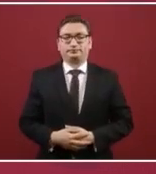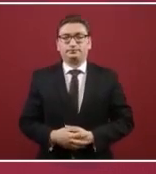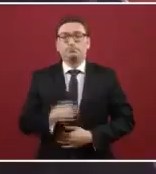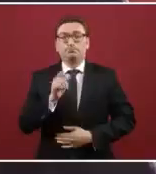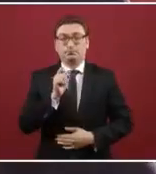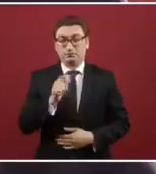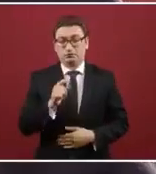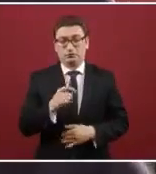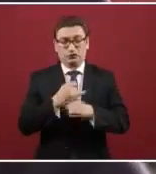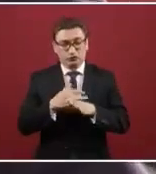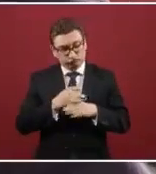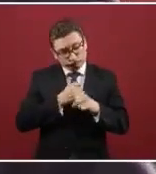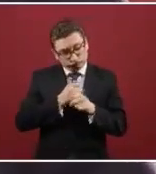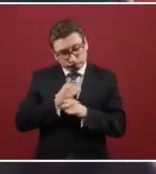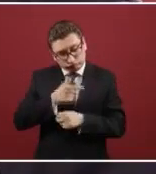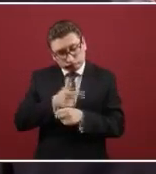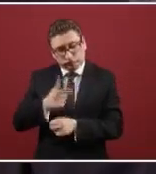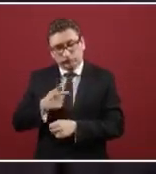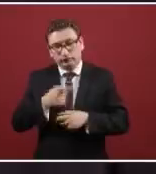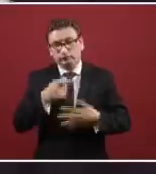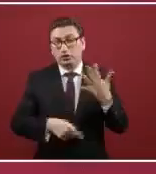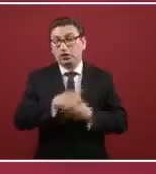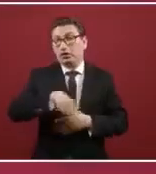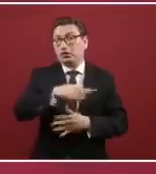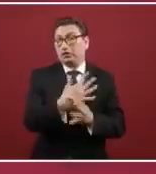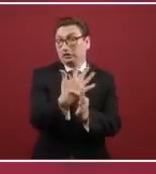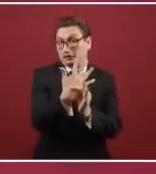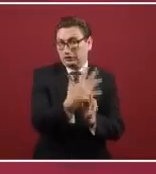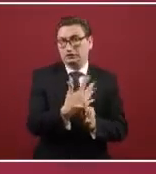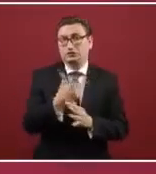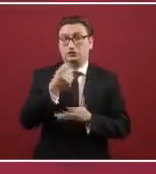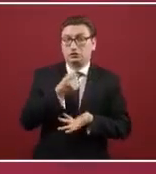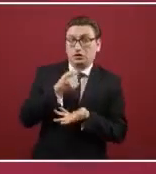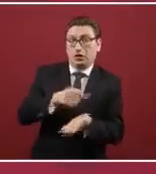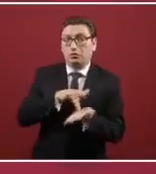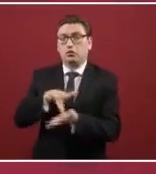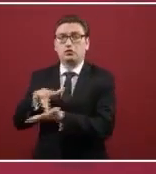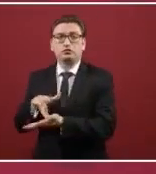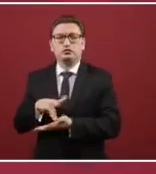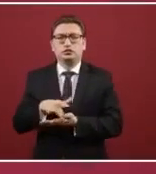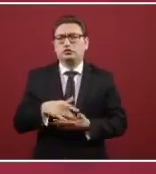Ahí supuestamente entregaban apoyos a